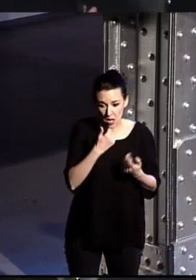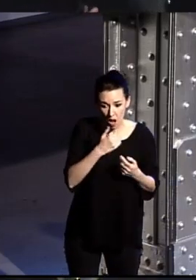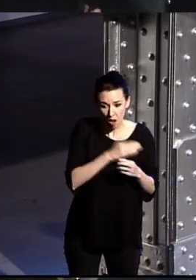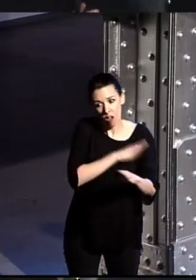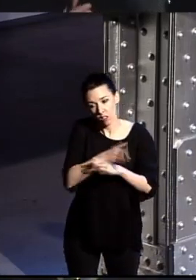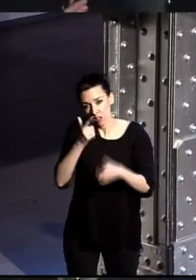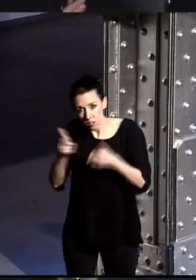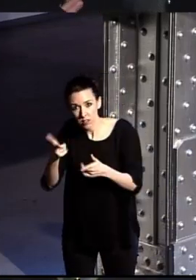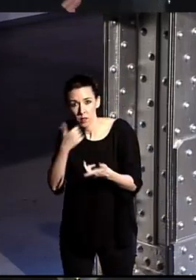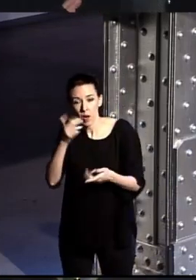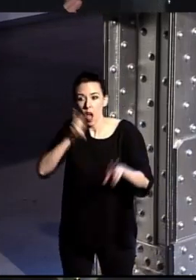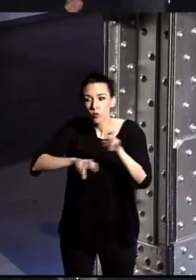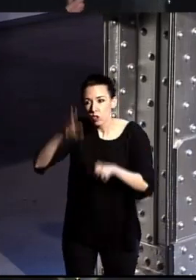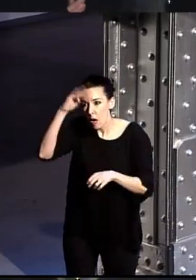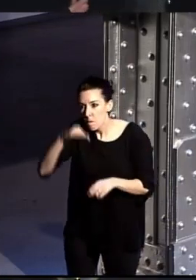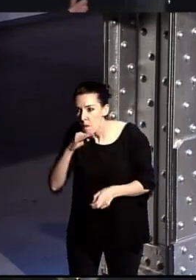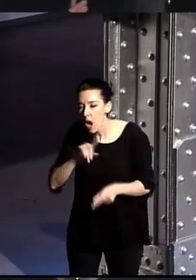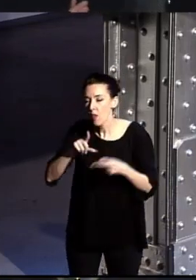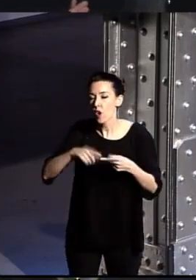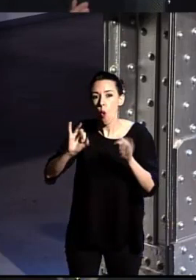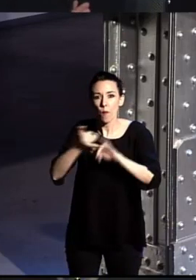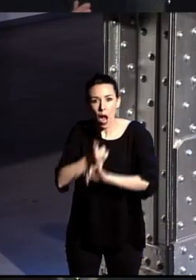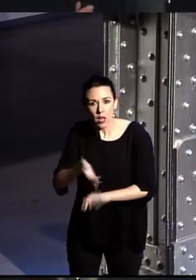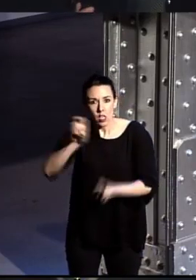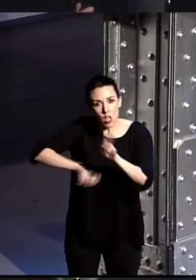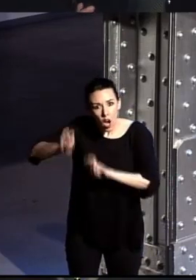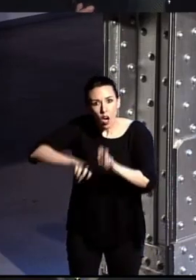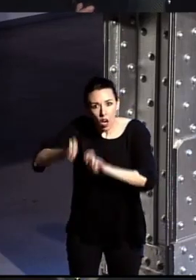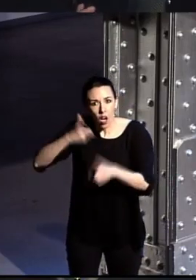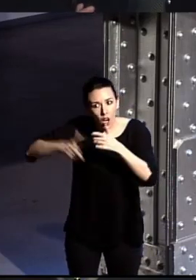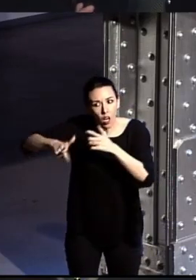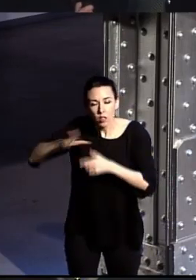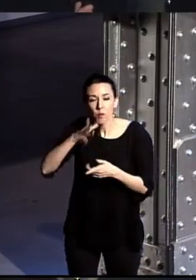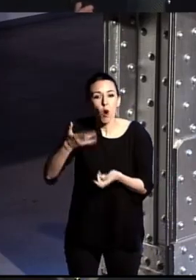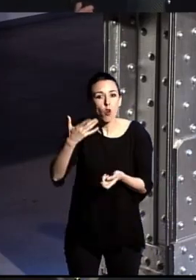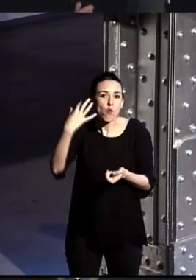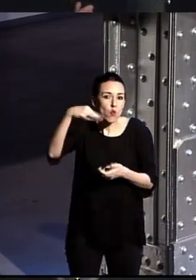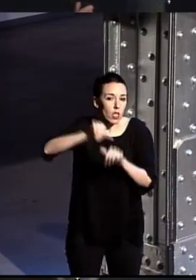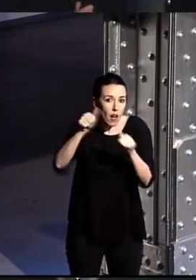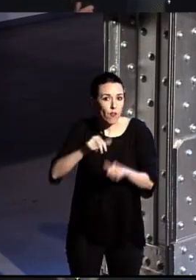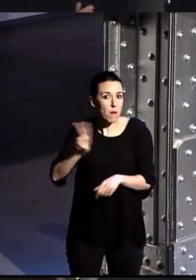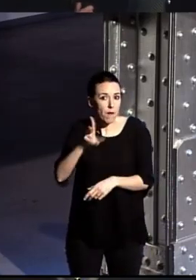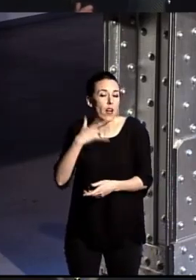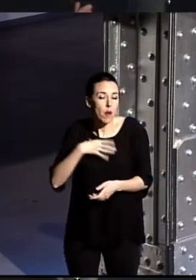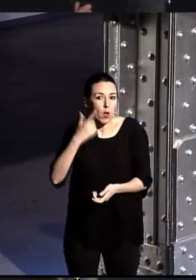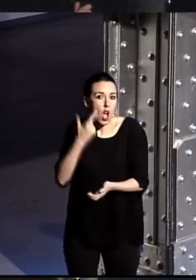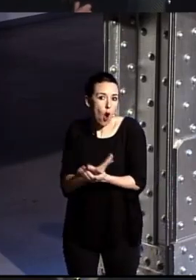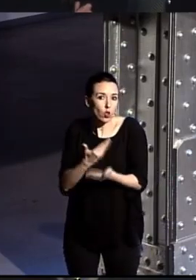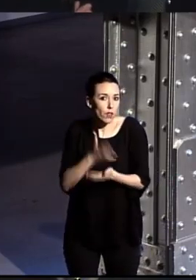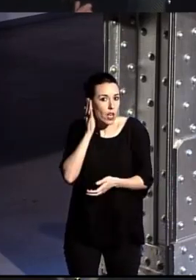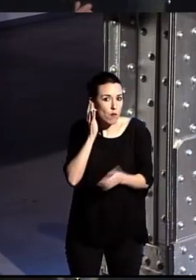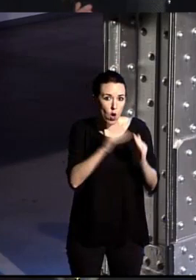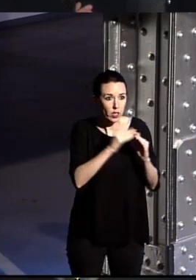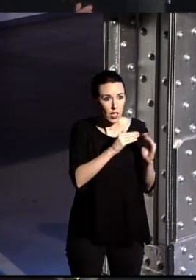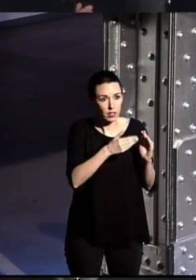están viajando para encontrar a sus padres, a sus maridos, porque era la única manera en que Verne podía justificar que esas mujeres salieran